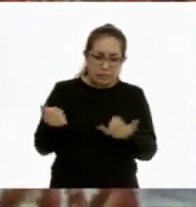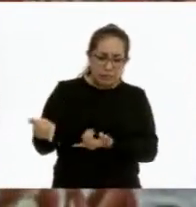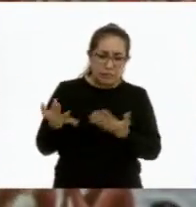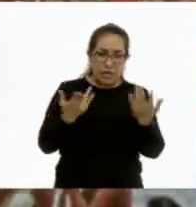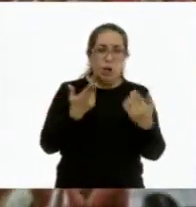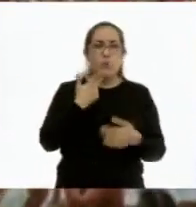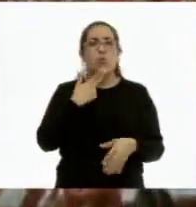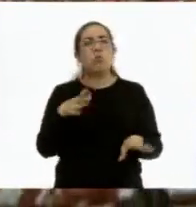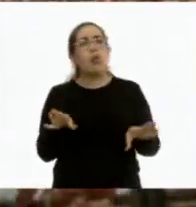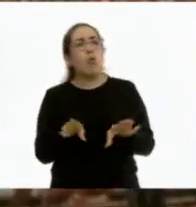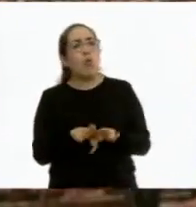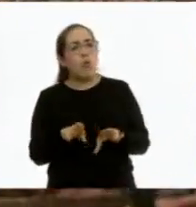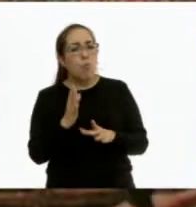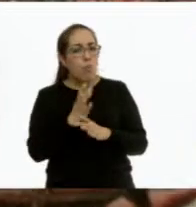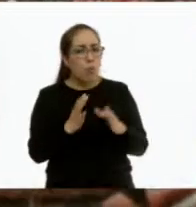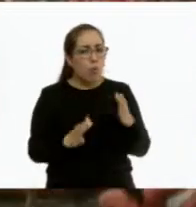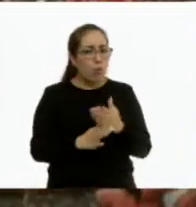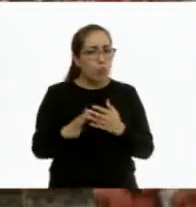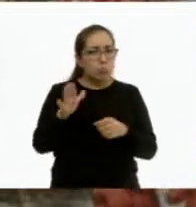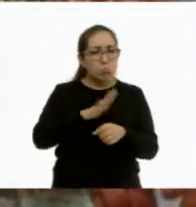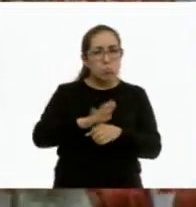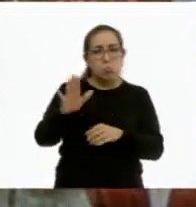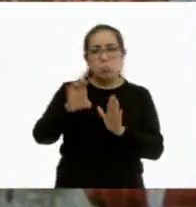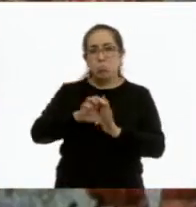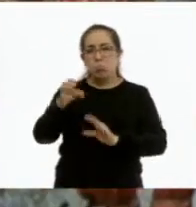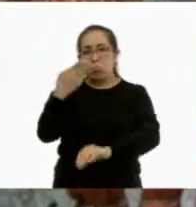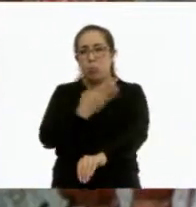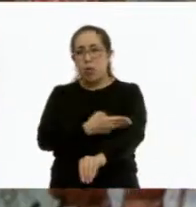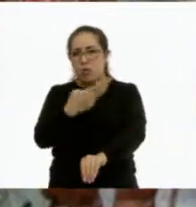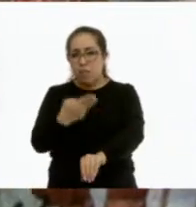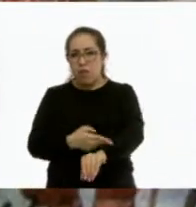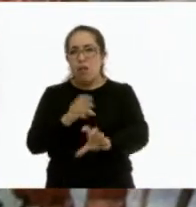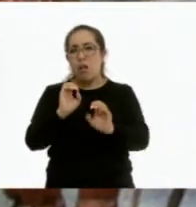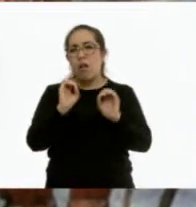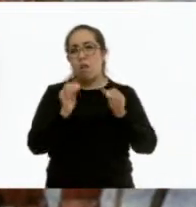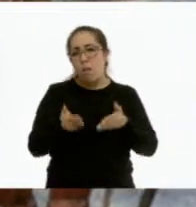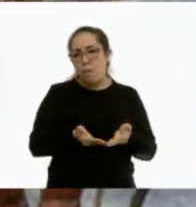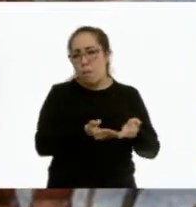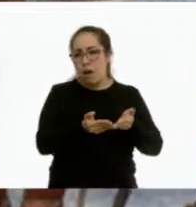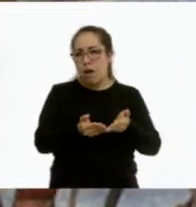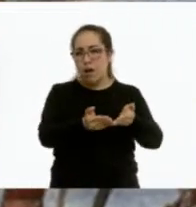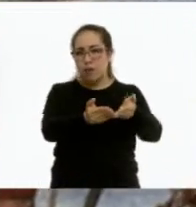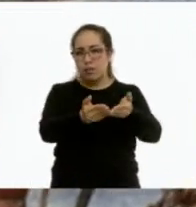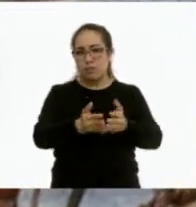los medios a su alcance, como material rodante o embarcaciones.